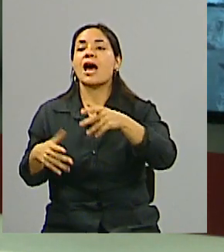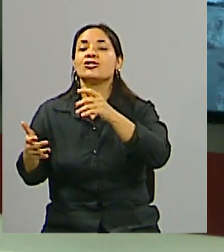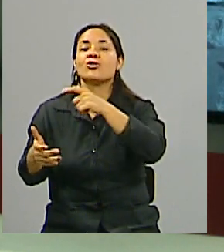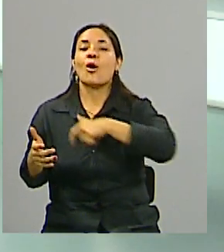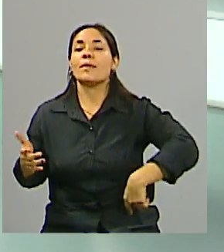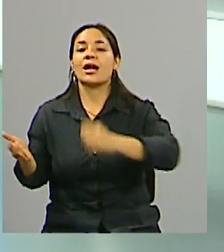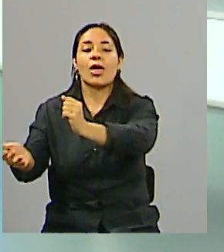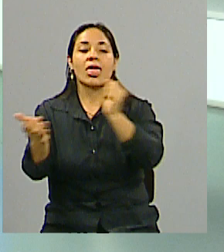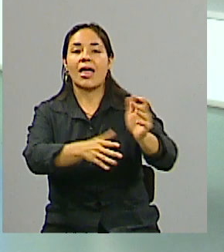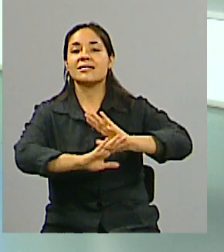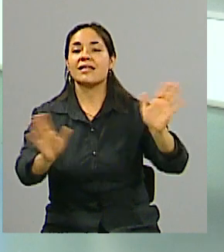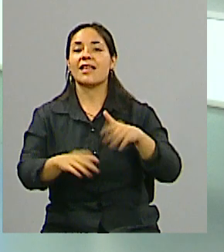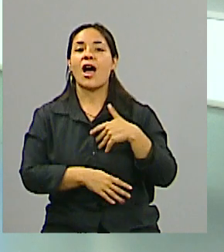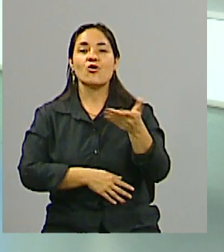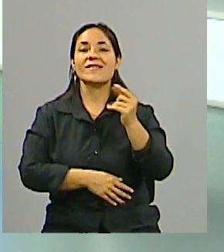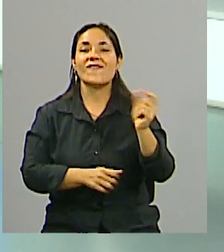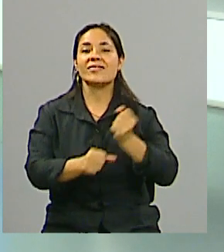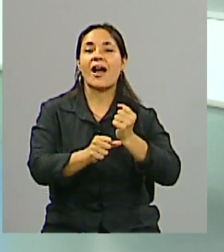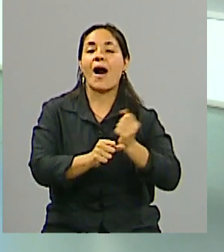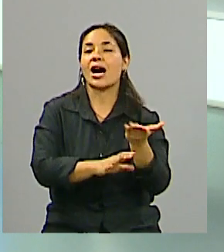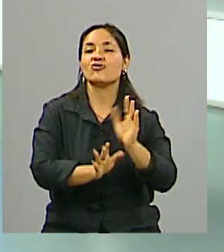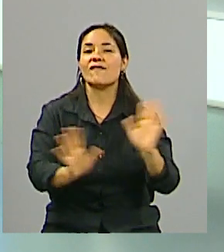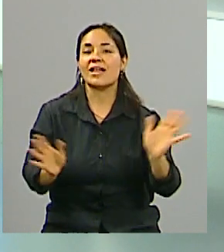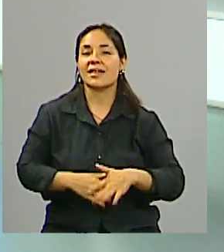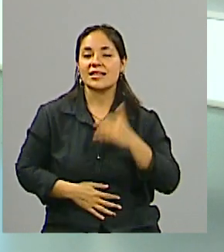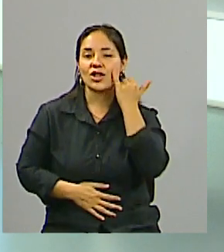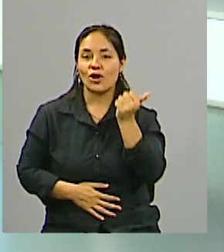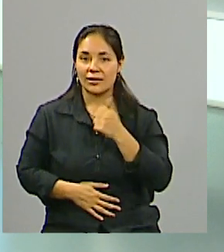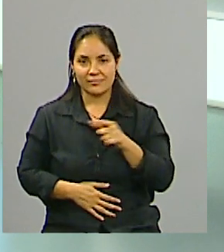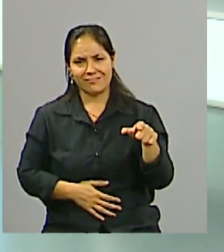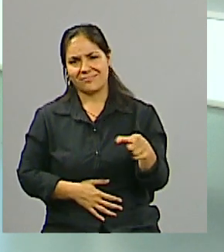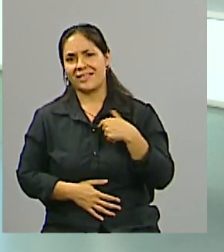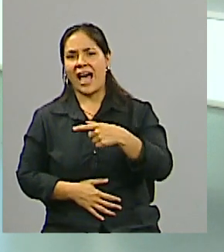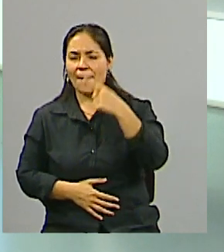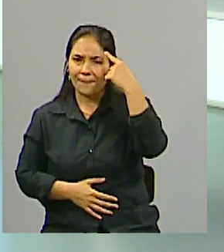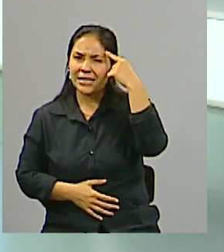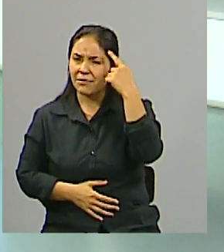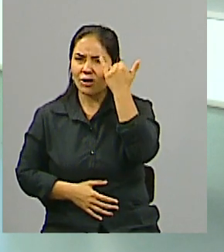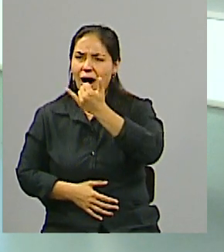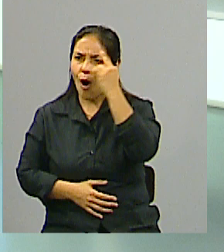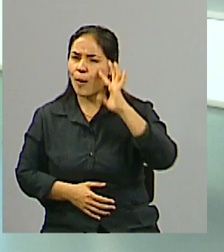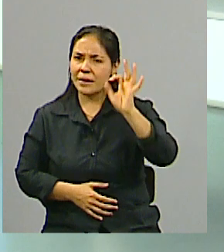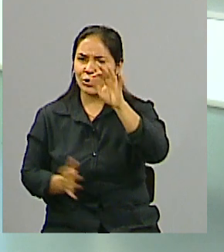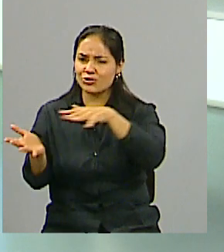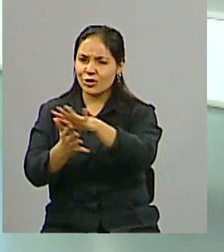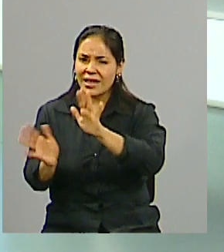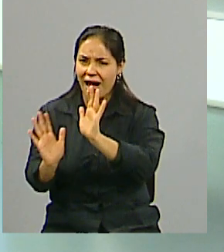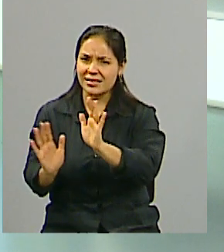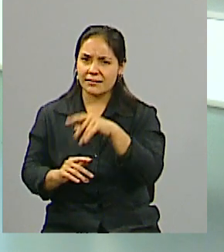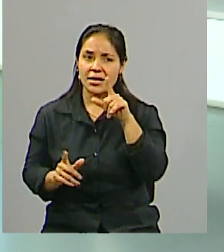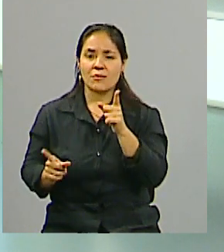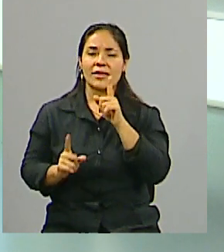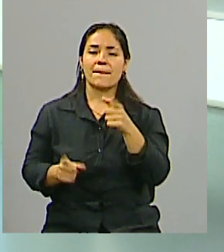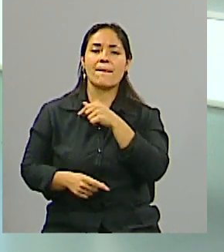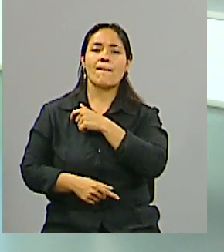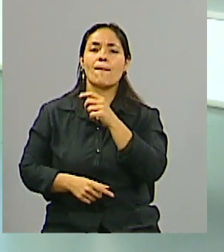Digo, no, está ese concepto que muy arraigado en la sociedad argentina y más en estos últimos tiempos donde la política se ha metido mucho con ese tema, y